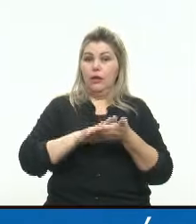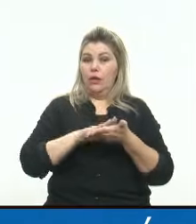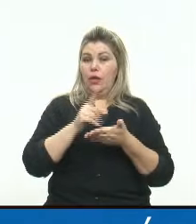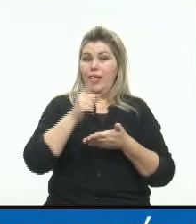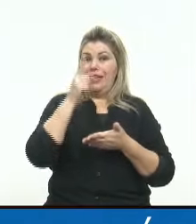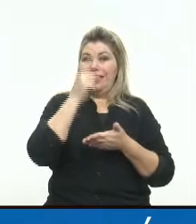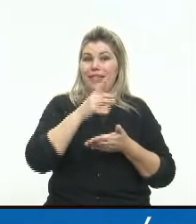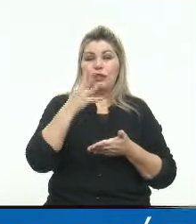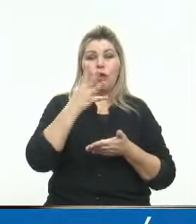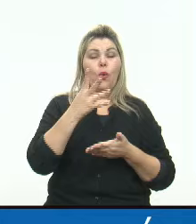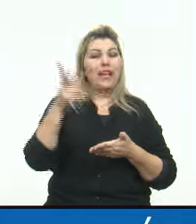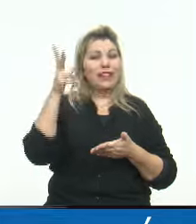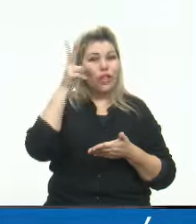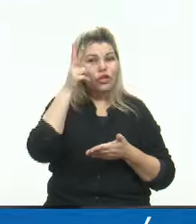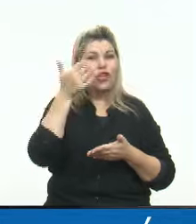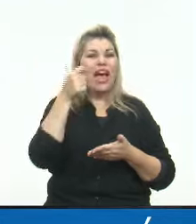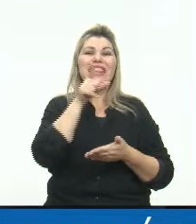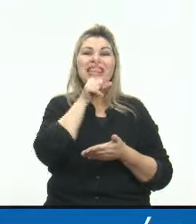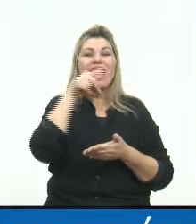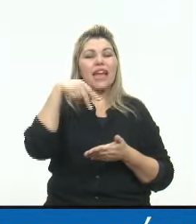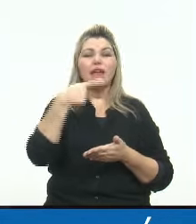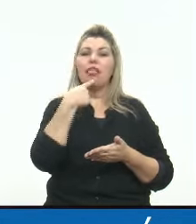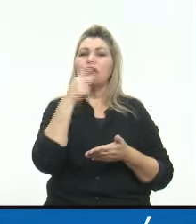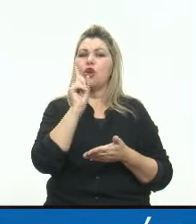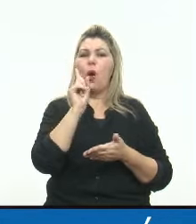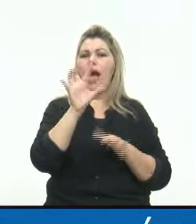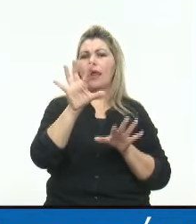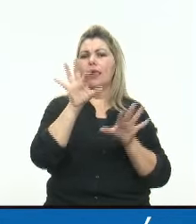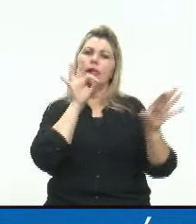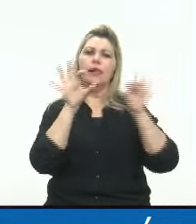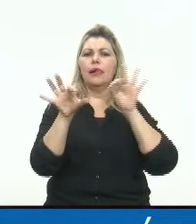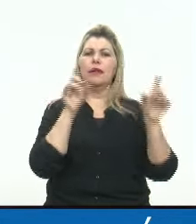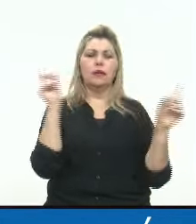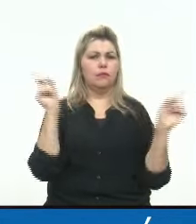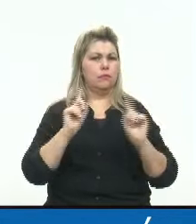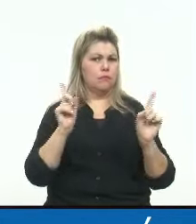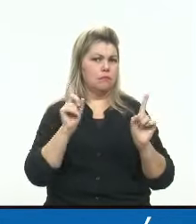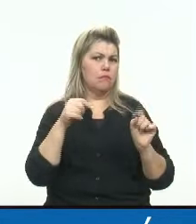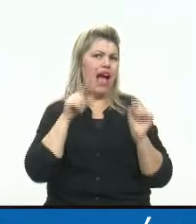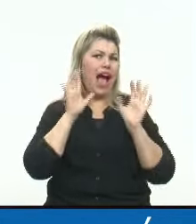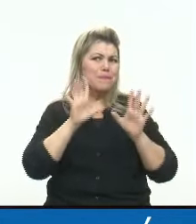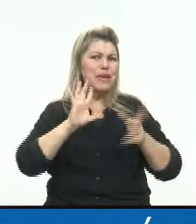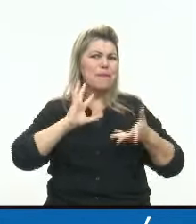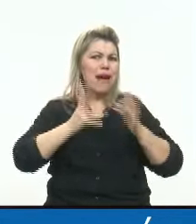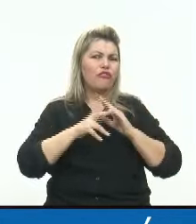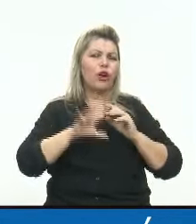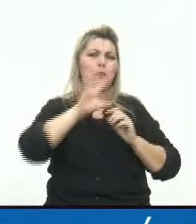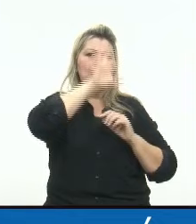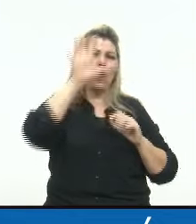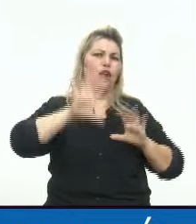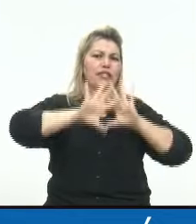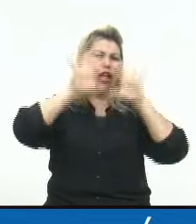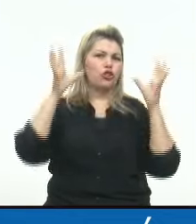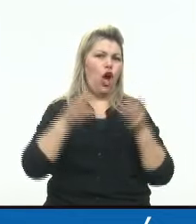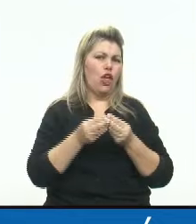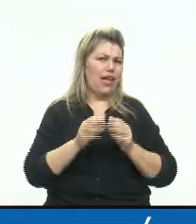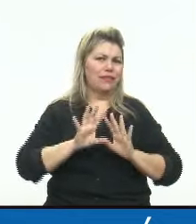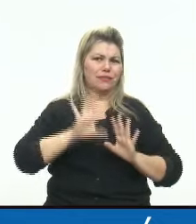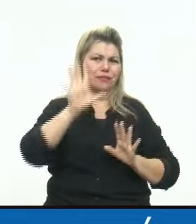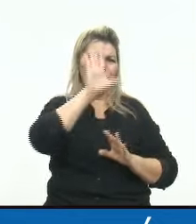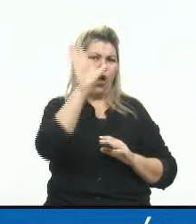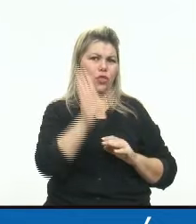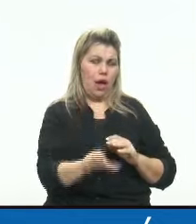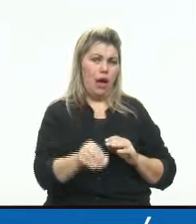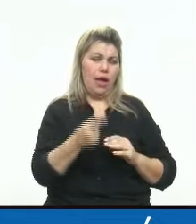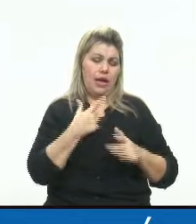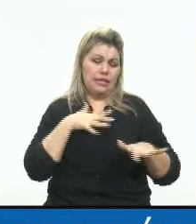existe discrecionalidad y esto aplica a todas las provincias. Se imaginarán, en la situación